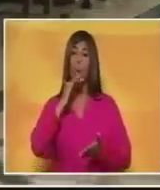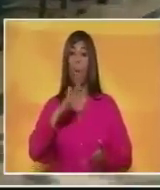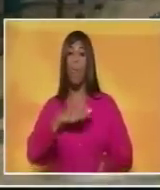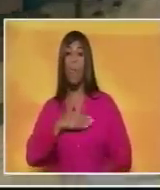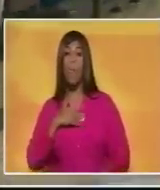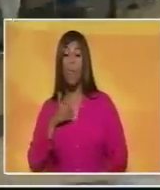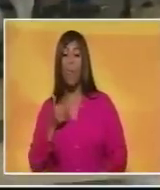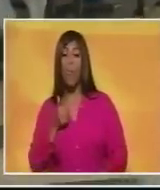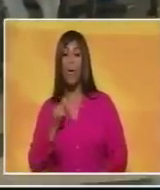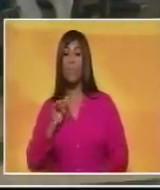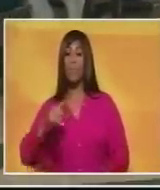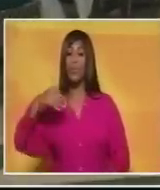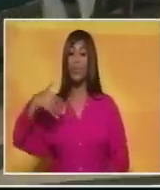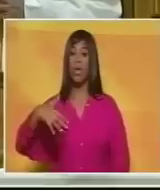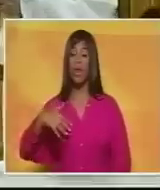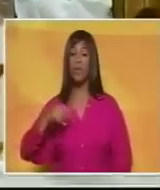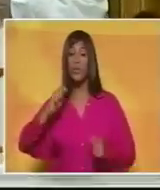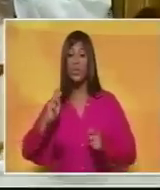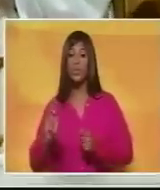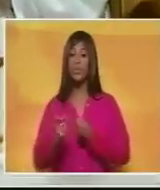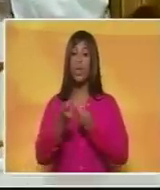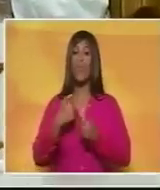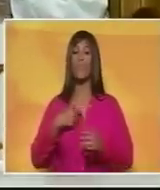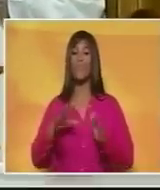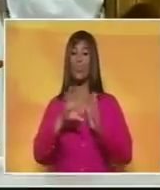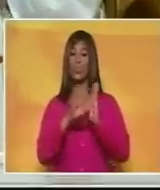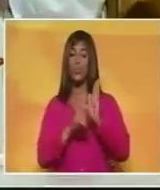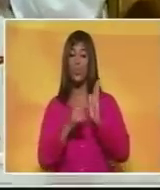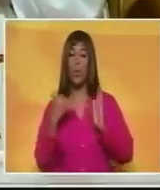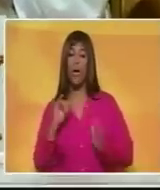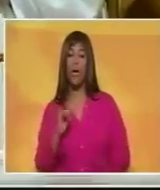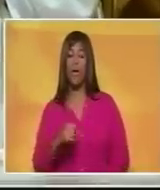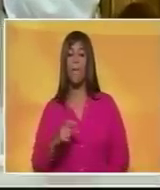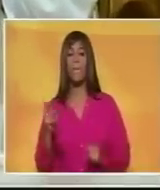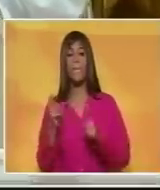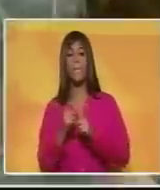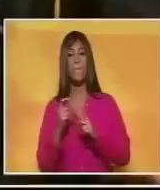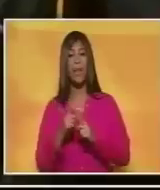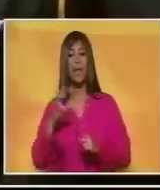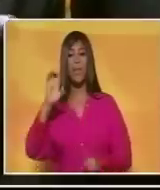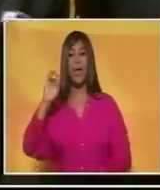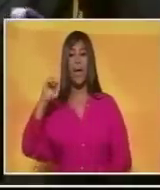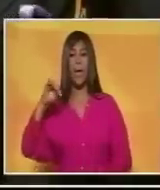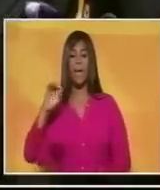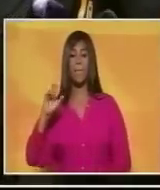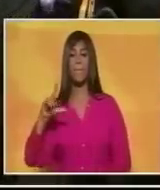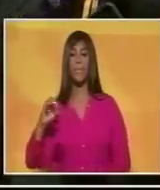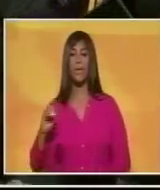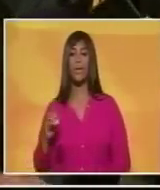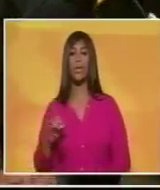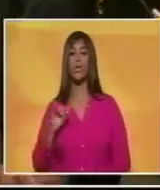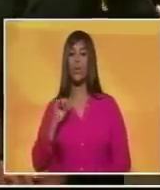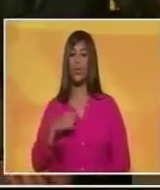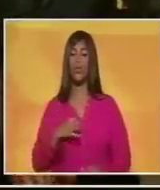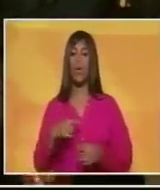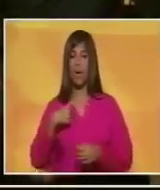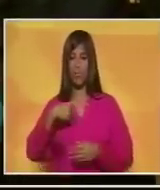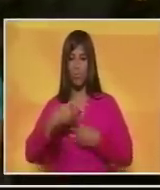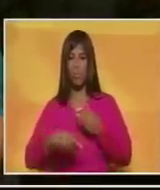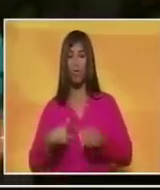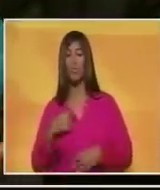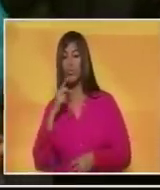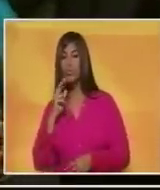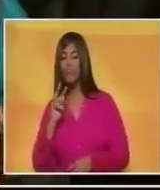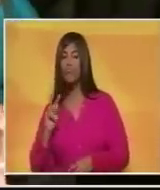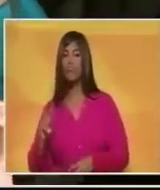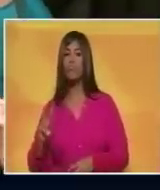rescatar ese derecho que tenemos en la Constitución. Palabras de Emilio Lozada. Por supuesto, nosotros vamos a